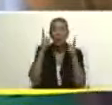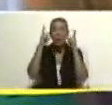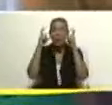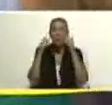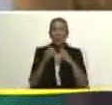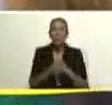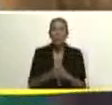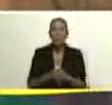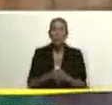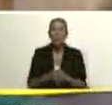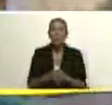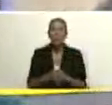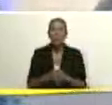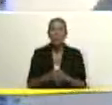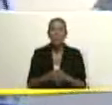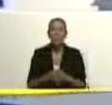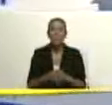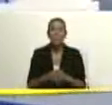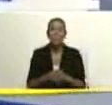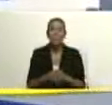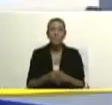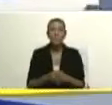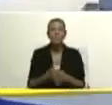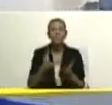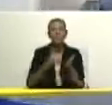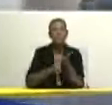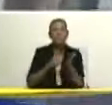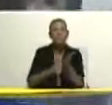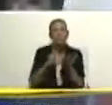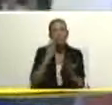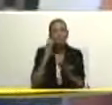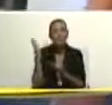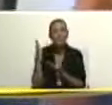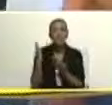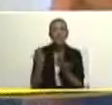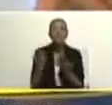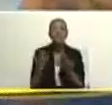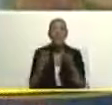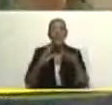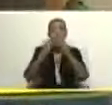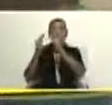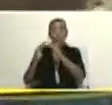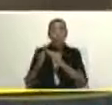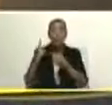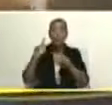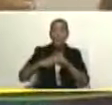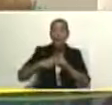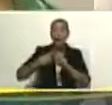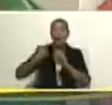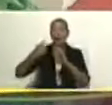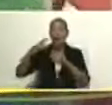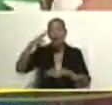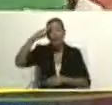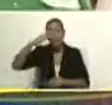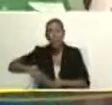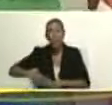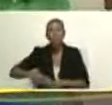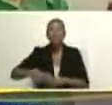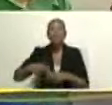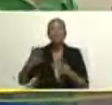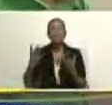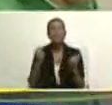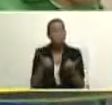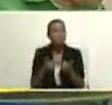Bueno, sí, presidente. Realmente, las bricomiles, como hemos venido sosteniendo, han sido